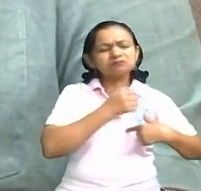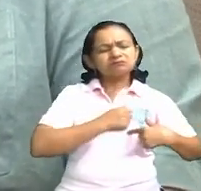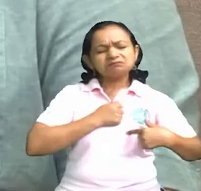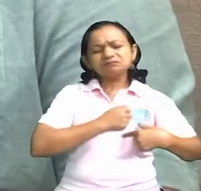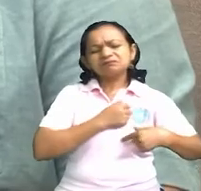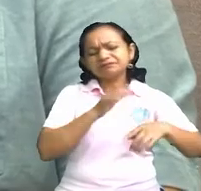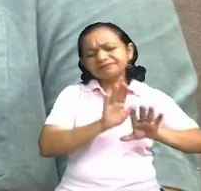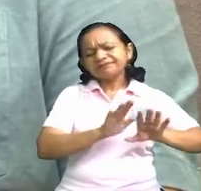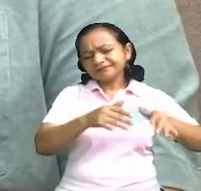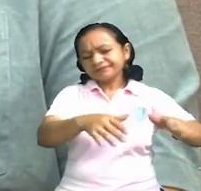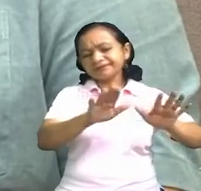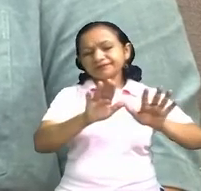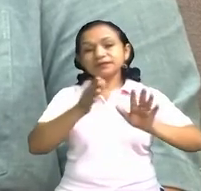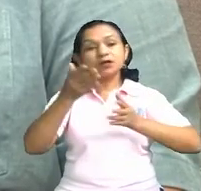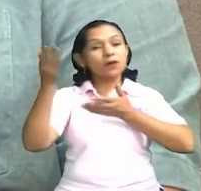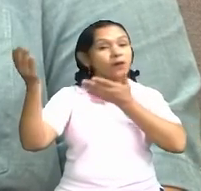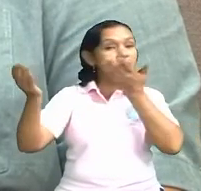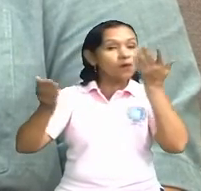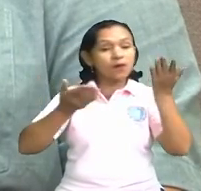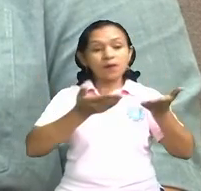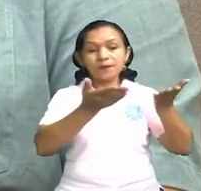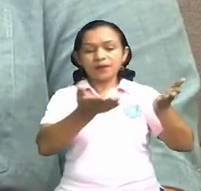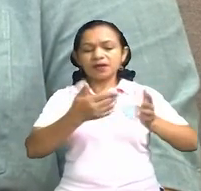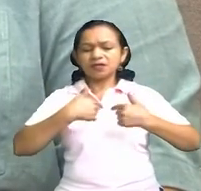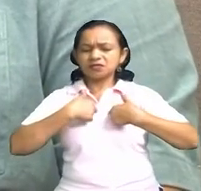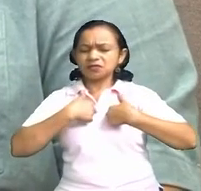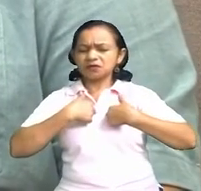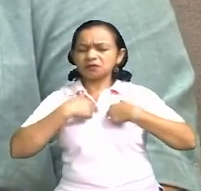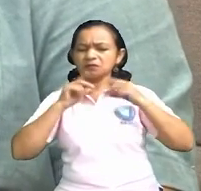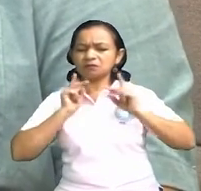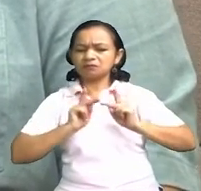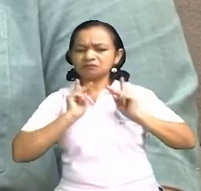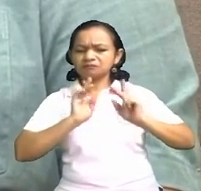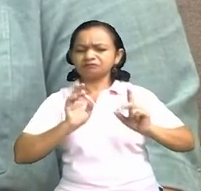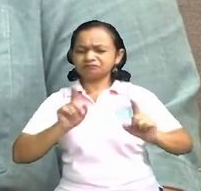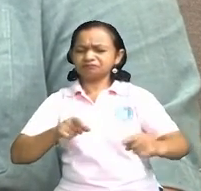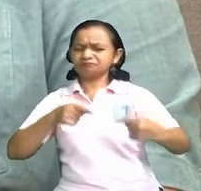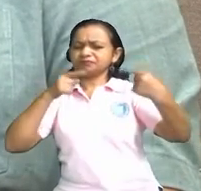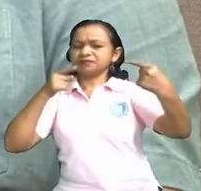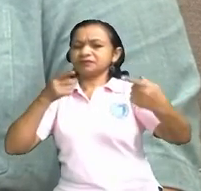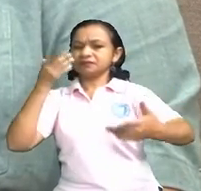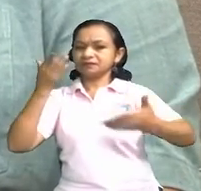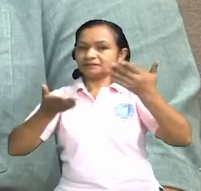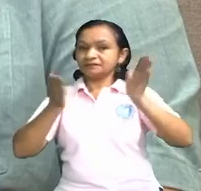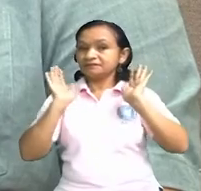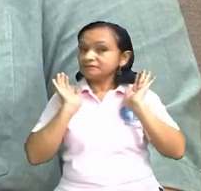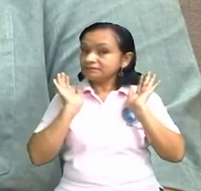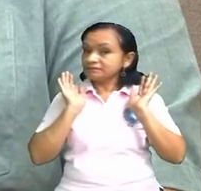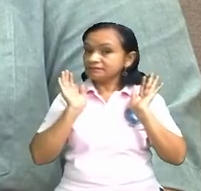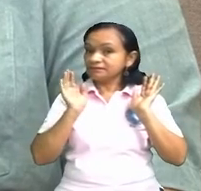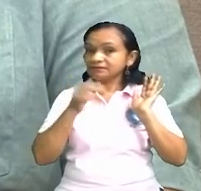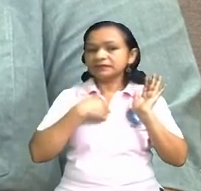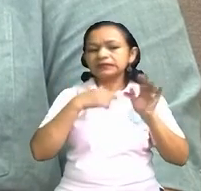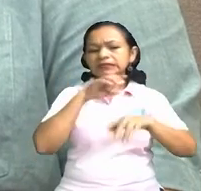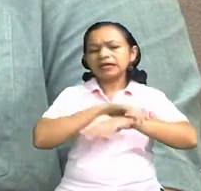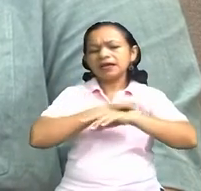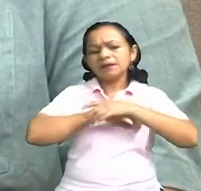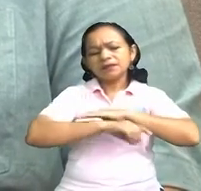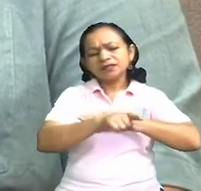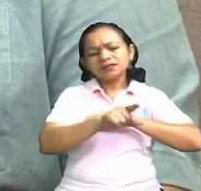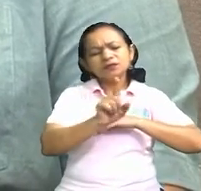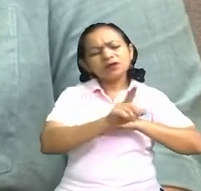poema, ¿verdad? Mi venganza personal se titula, que lo llegó a sacar a la